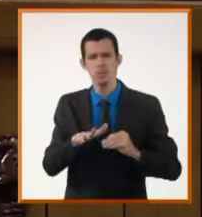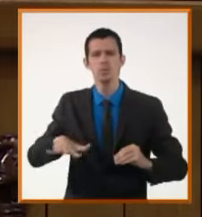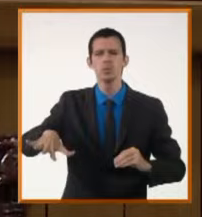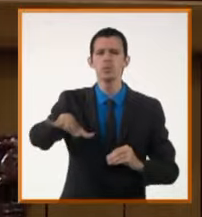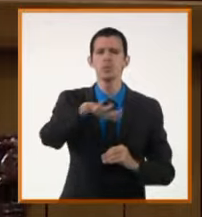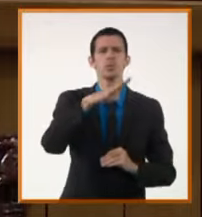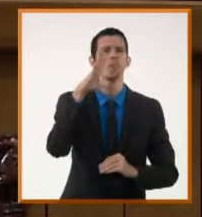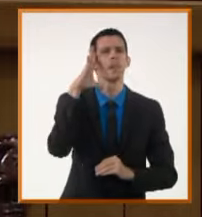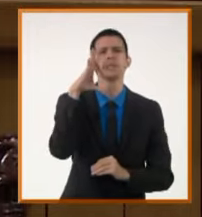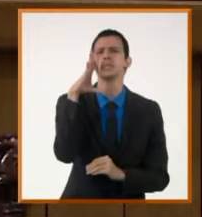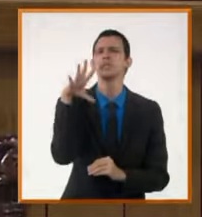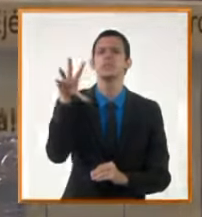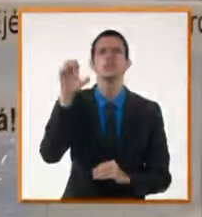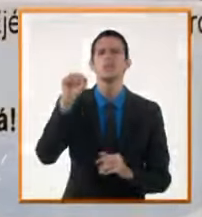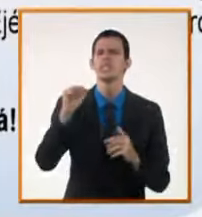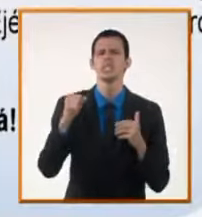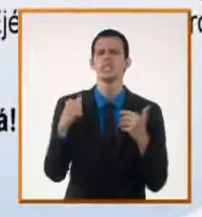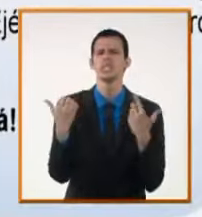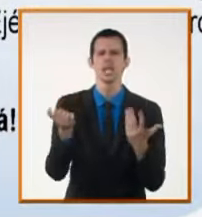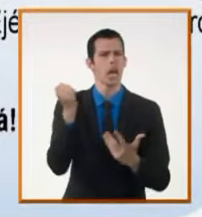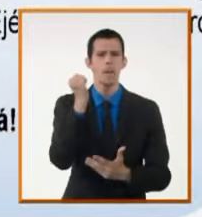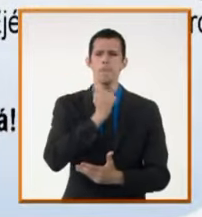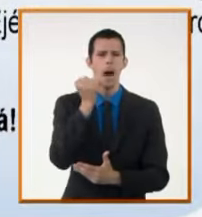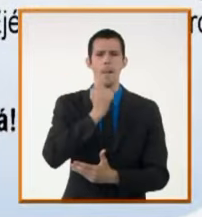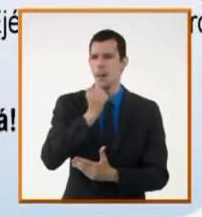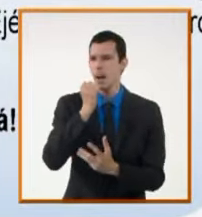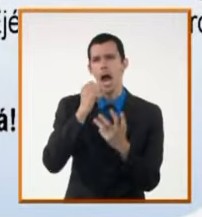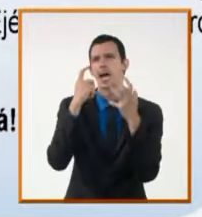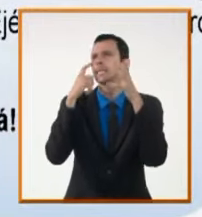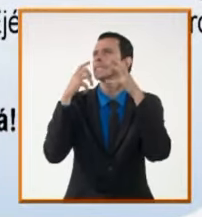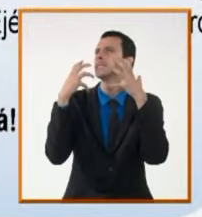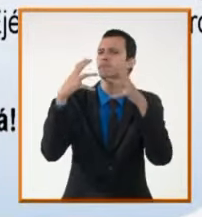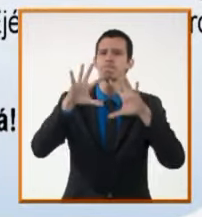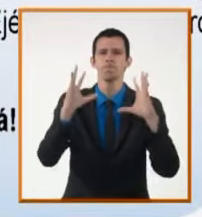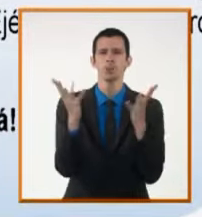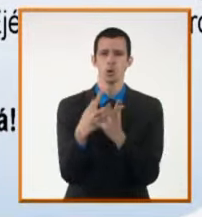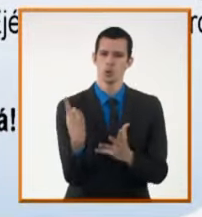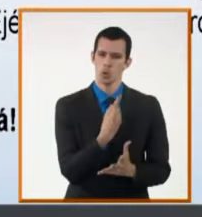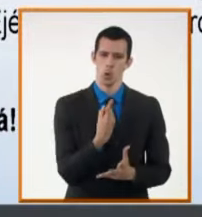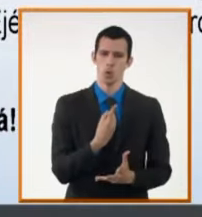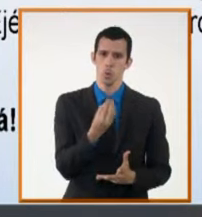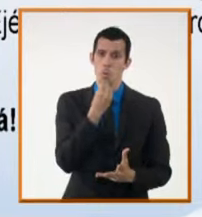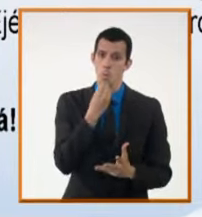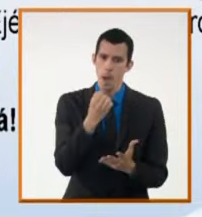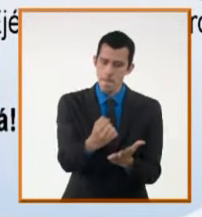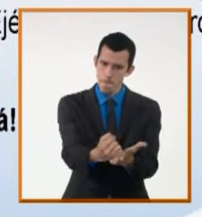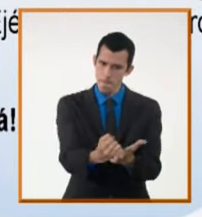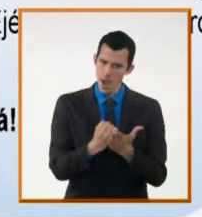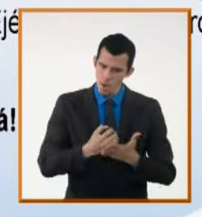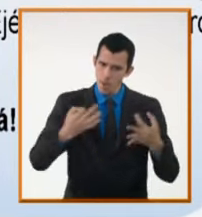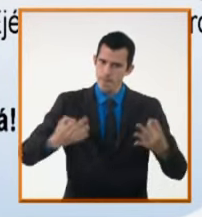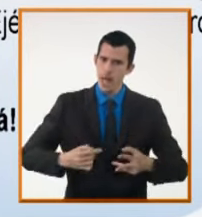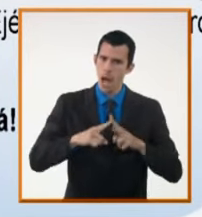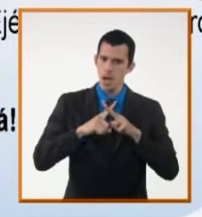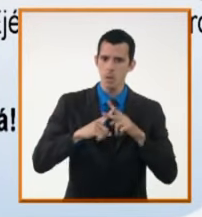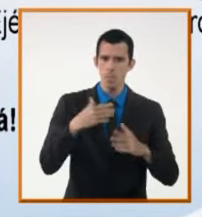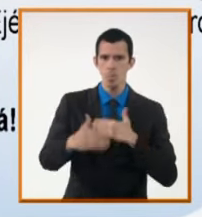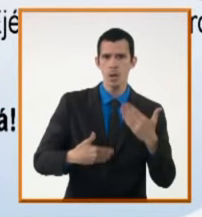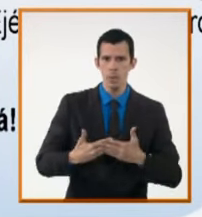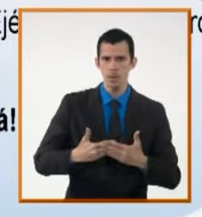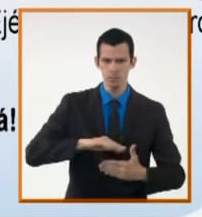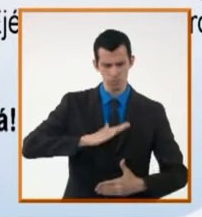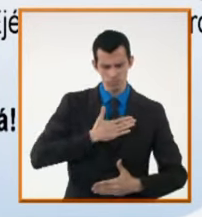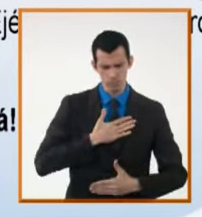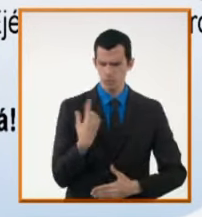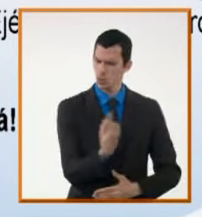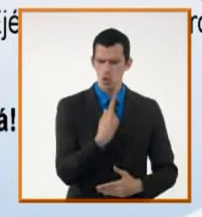recursos más seguros con los que podemos disponer serán los que seamos capaces de producir. Y para ello